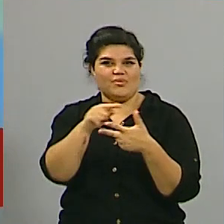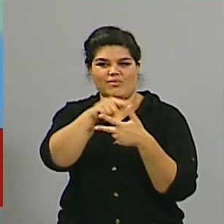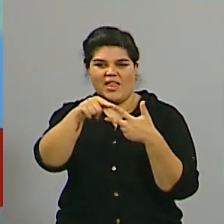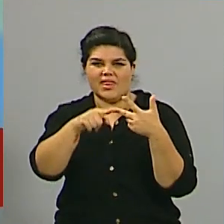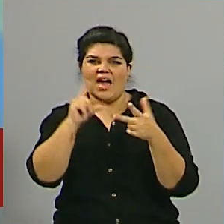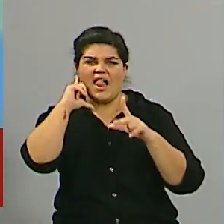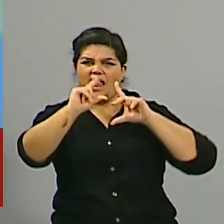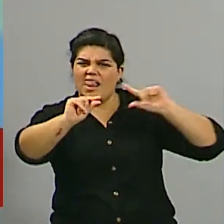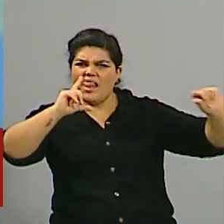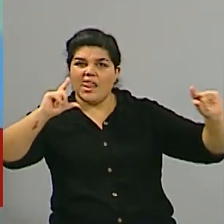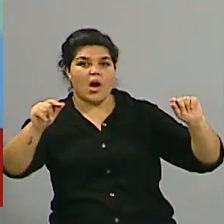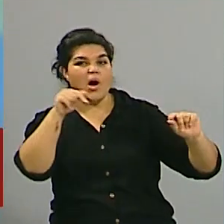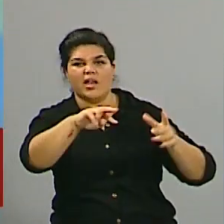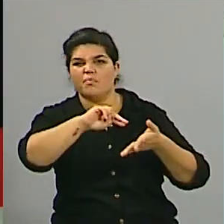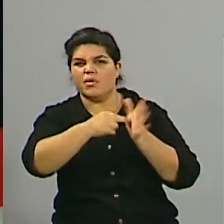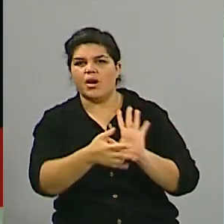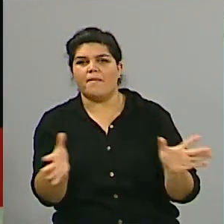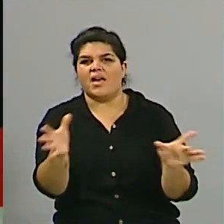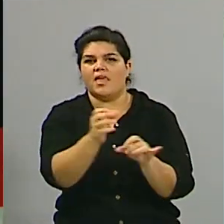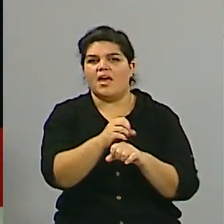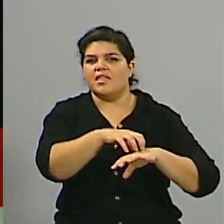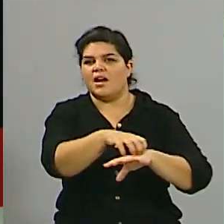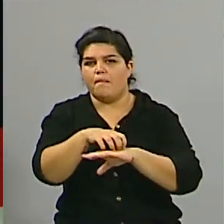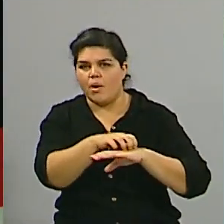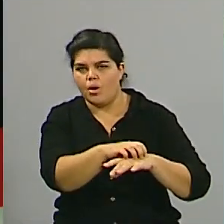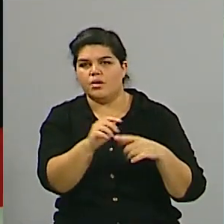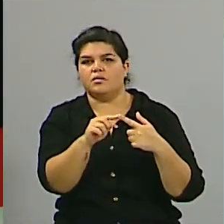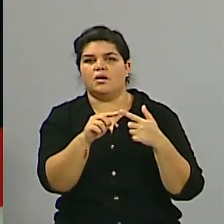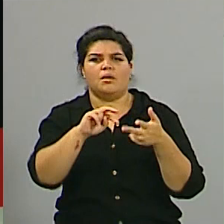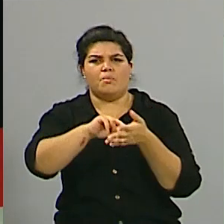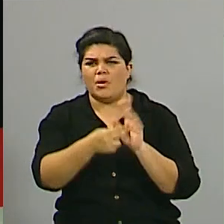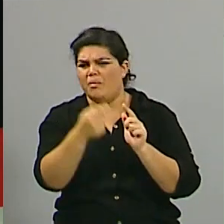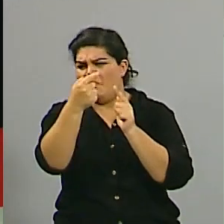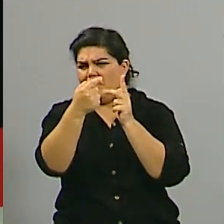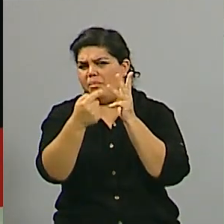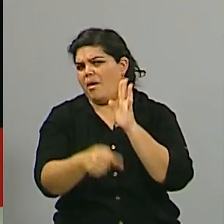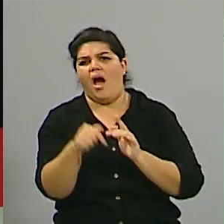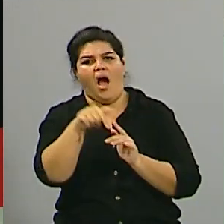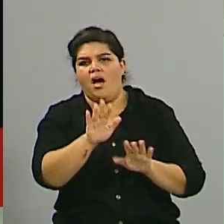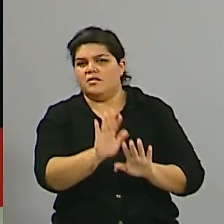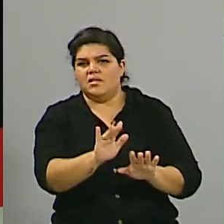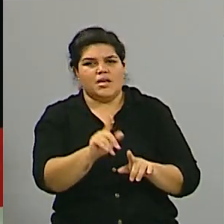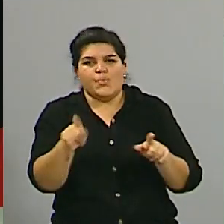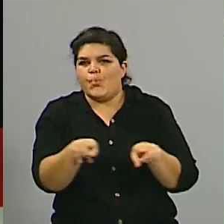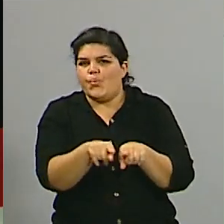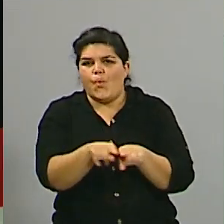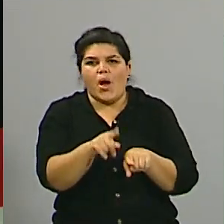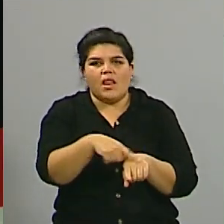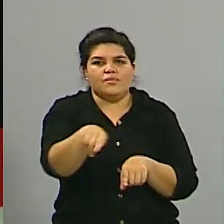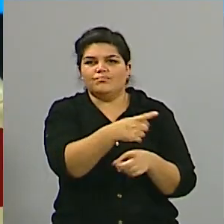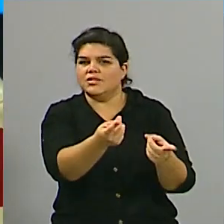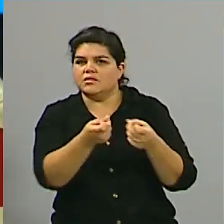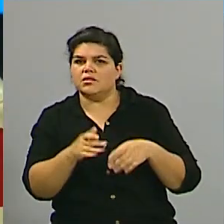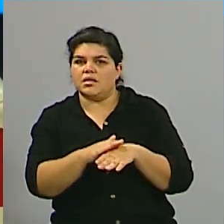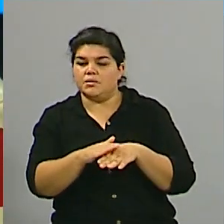transporte, la problemática del transporte. El tema de la educación, ¿cómo es la disponibilidad de establecimientos escolares